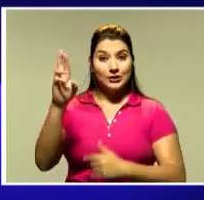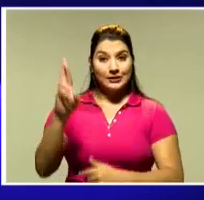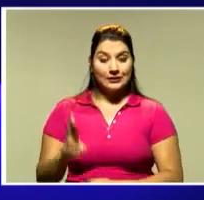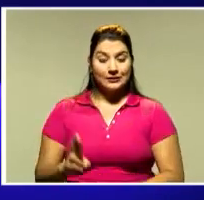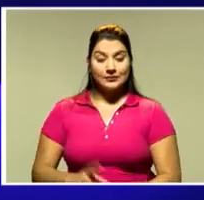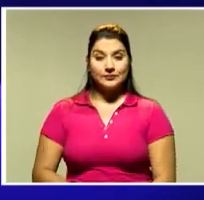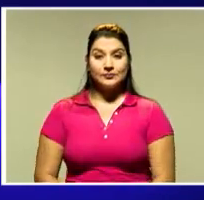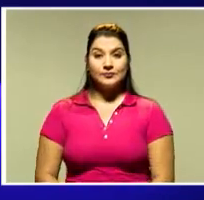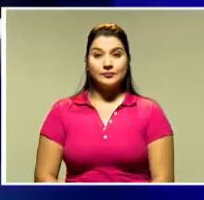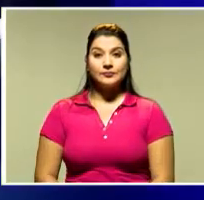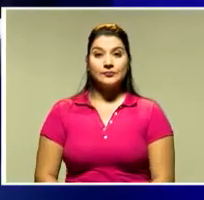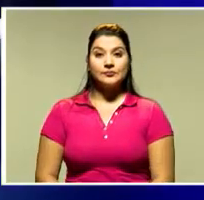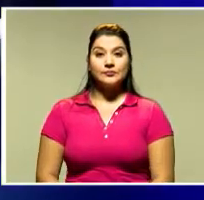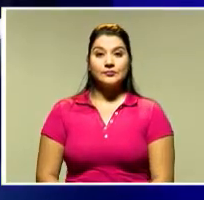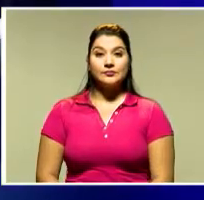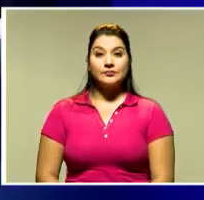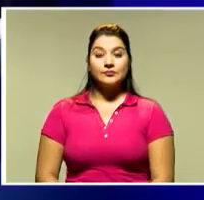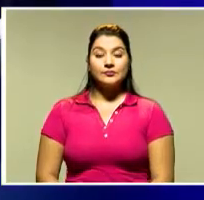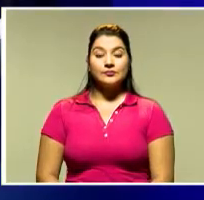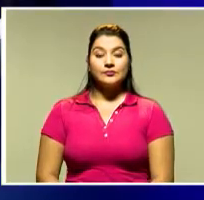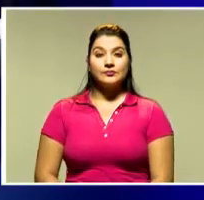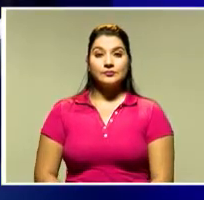Rica.